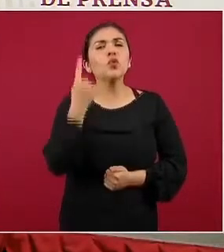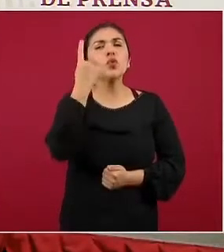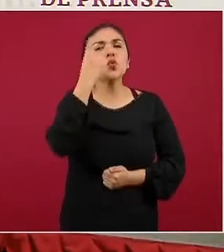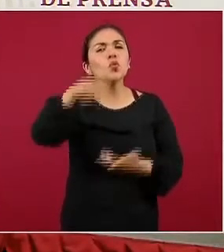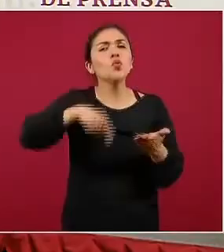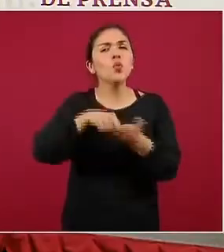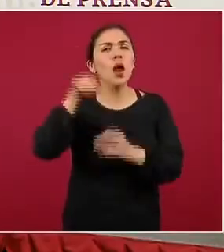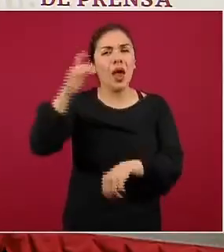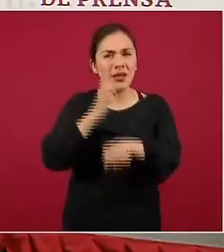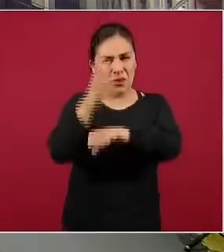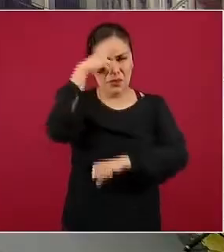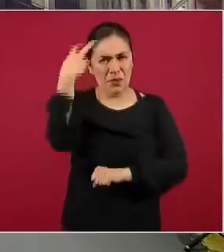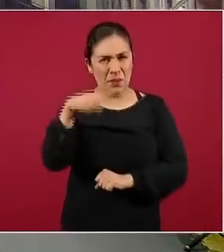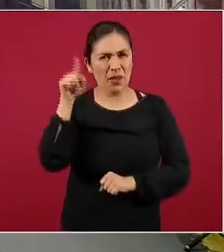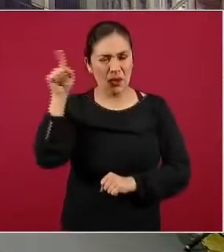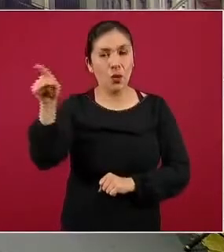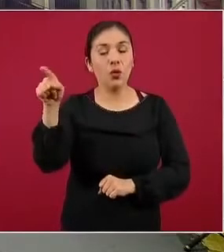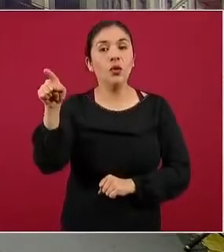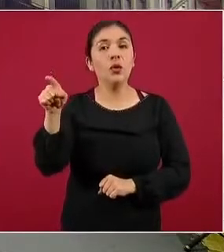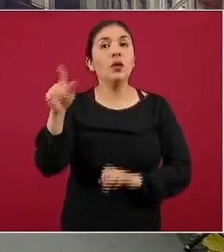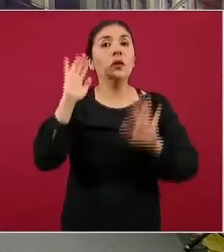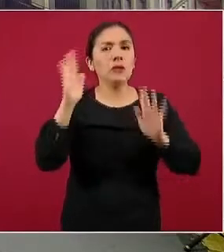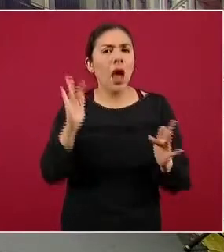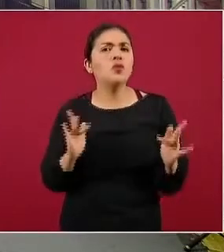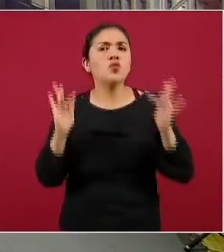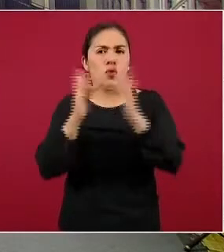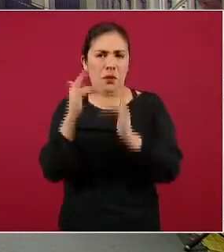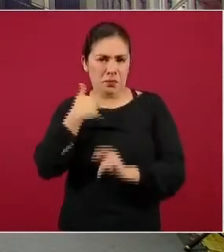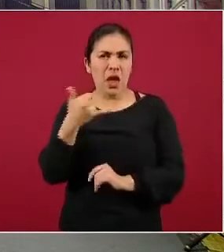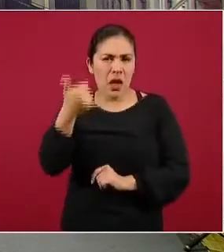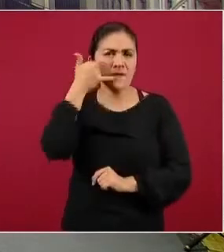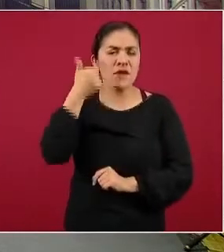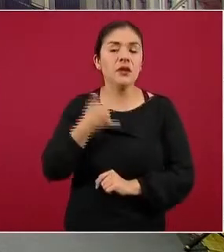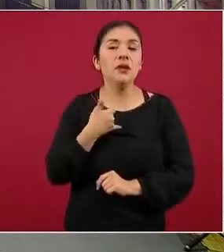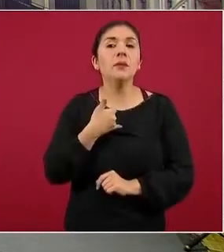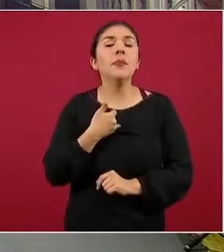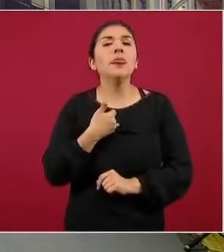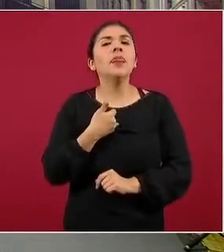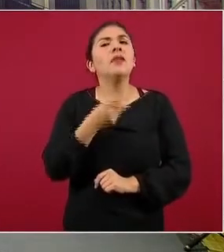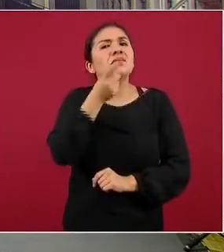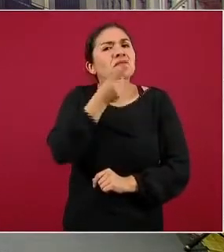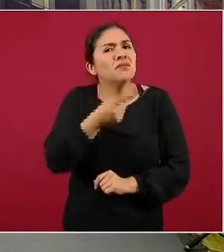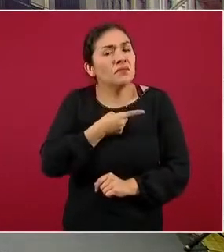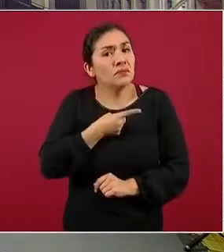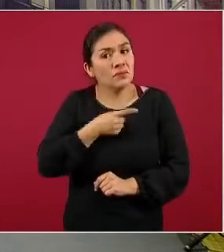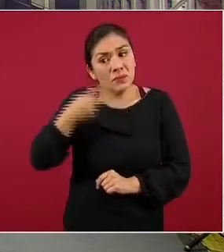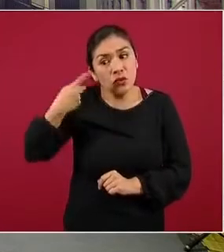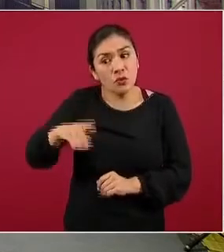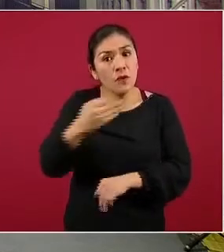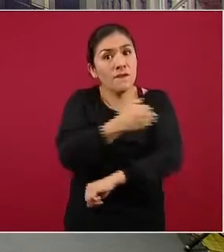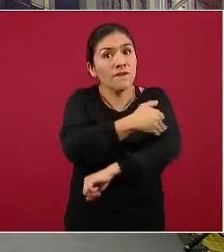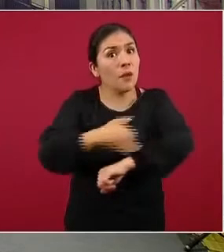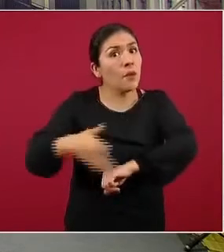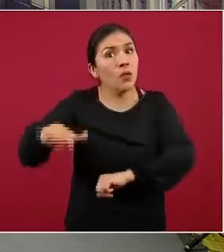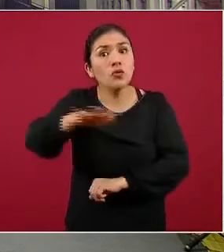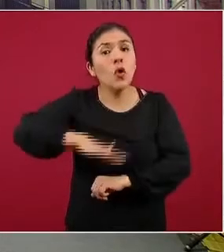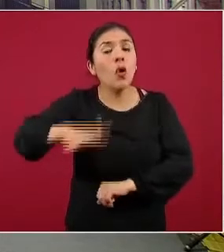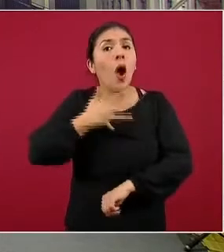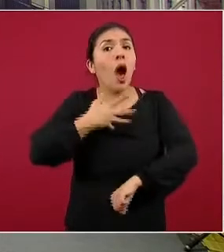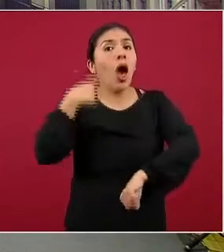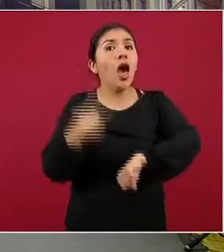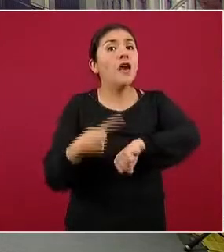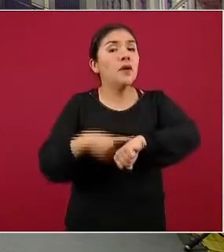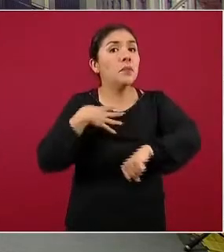en el Estado de México en donde se pusieron en contacto conmigo y me hacían ver que toda la familia desafortunadamente están